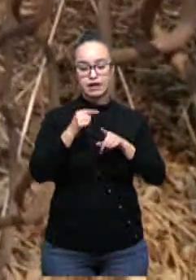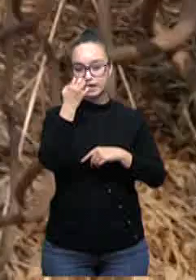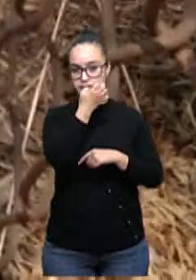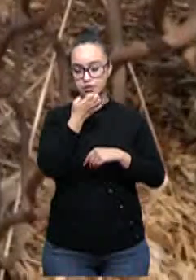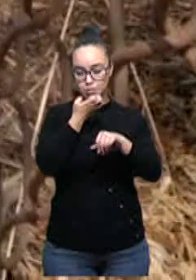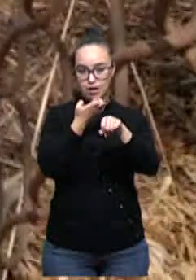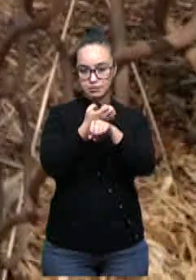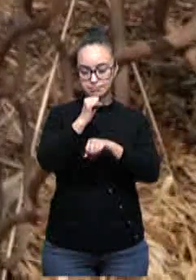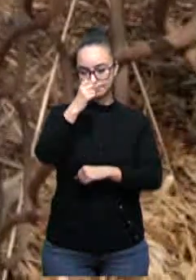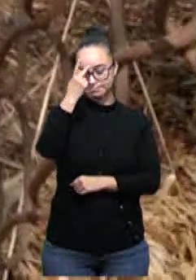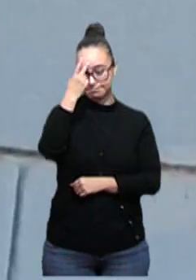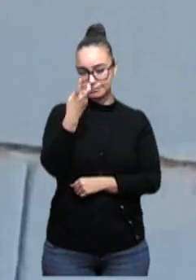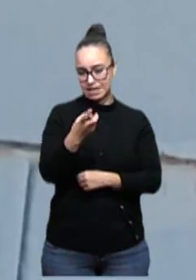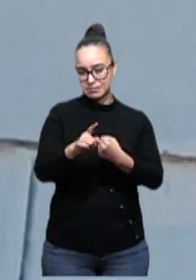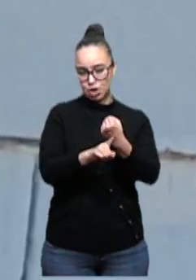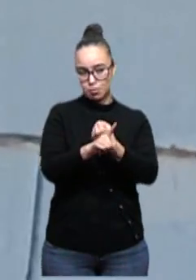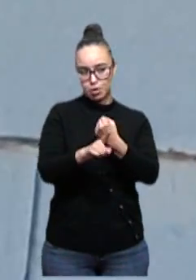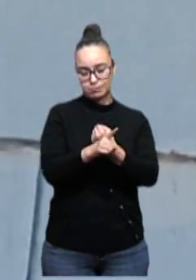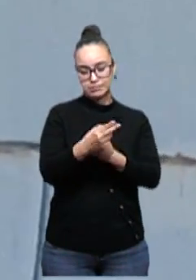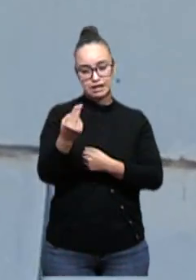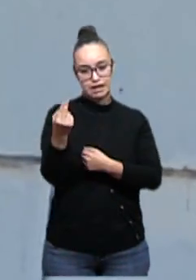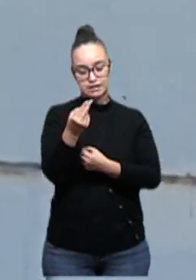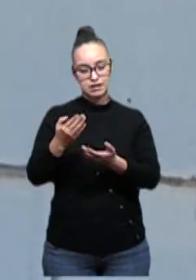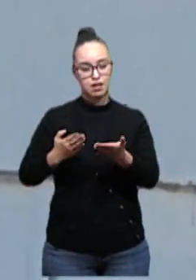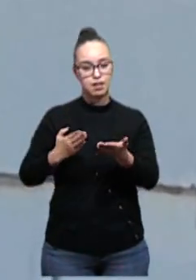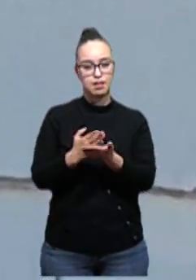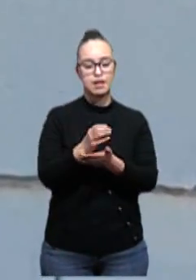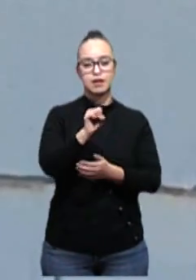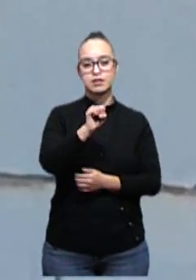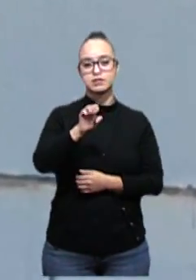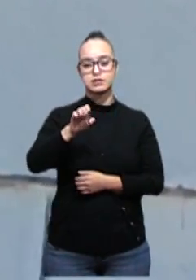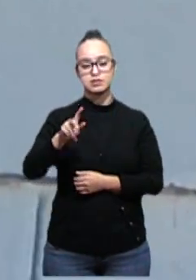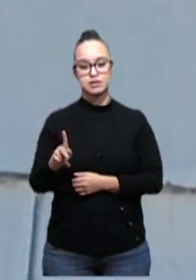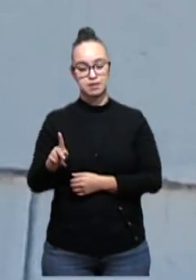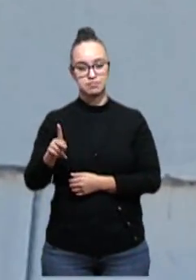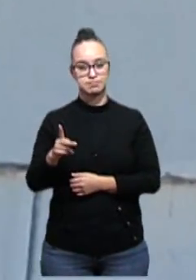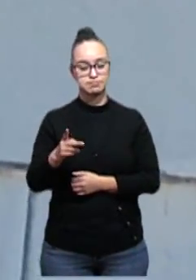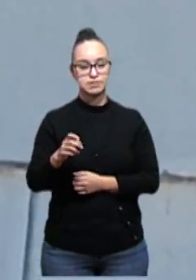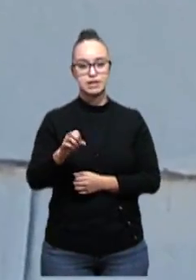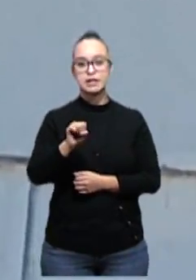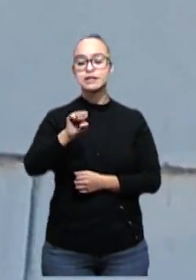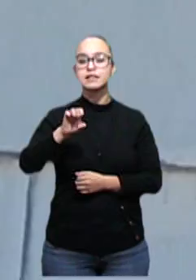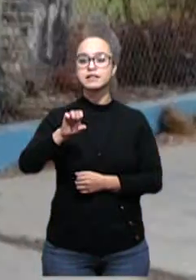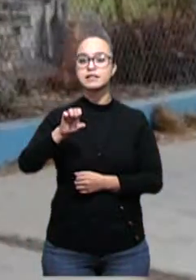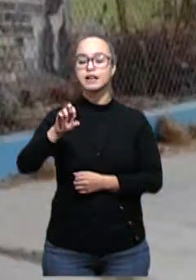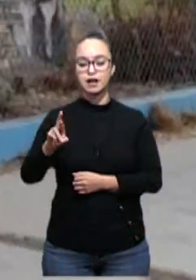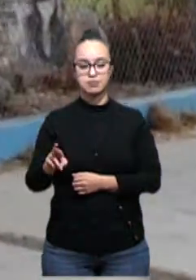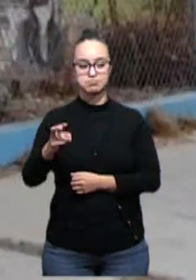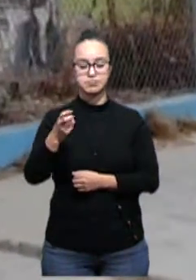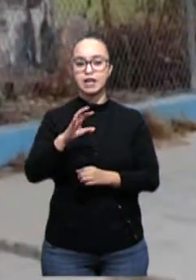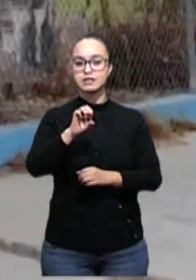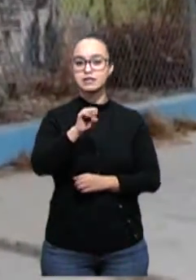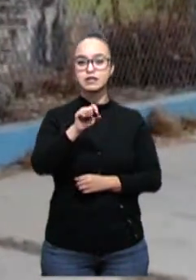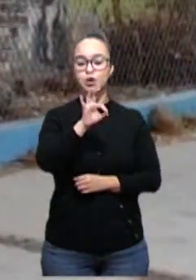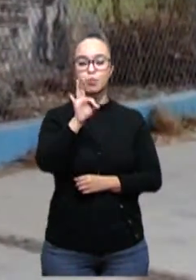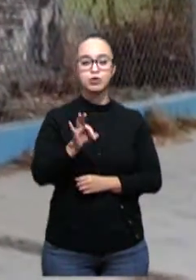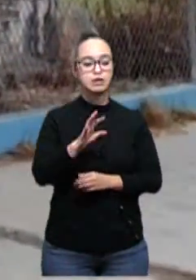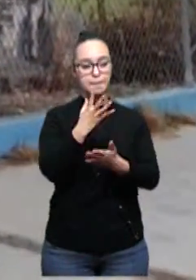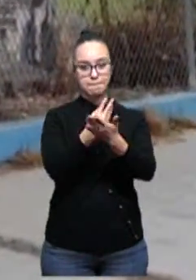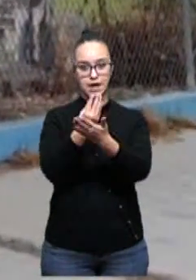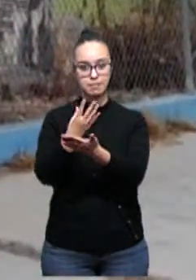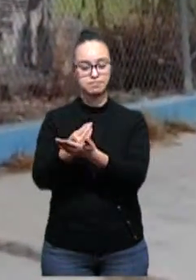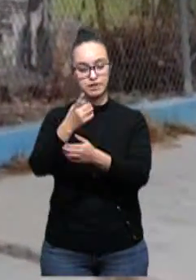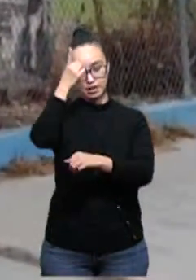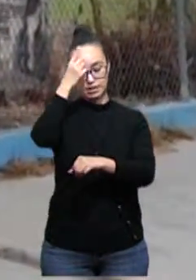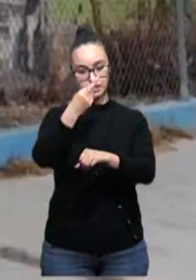entidad. Esta situación implicó la intervención de la Secretaría de Educación de Gobierno del Estado y 60% ya recibieron mantenimiento. A través de la